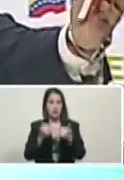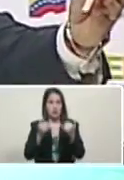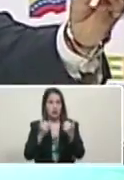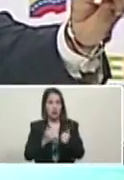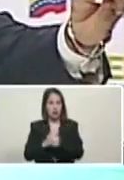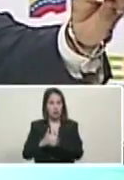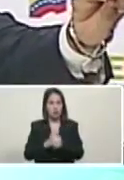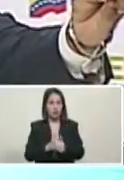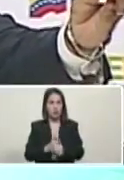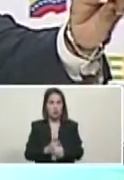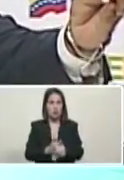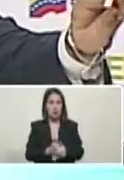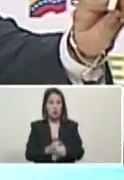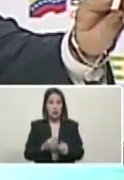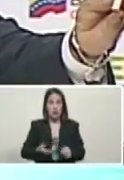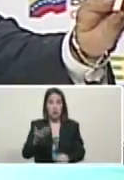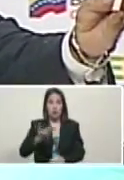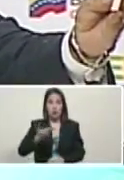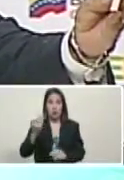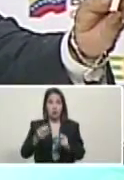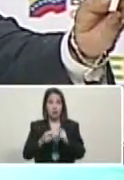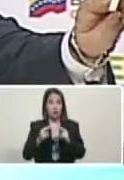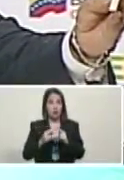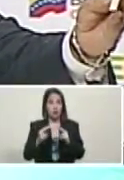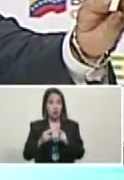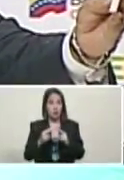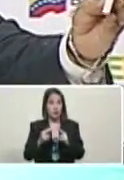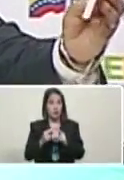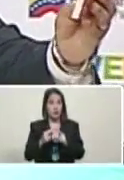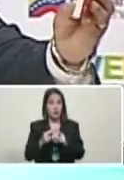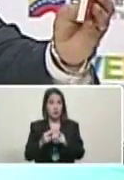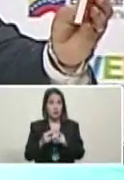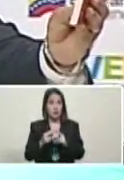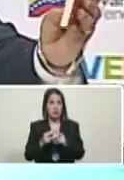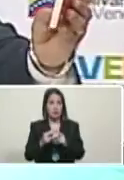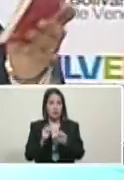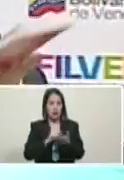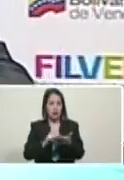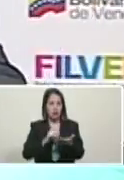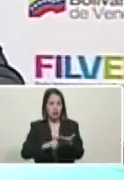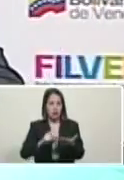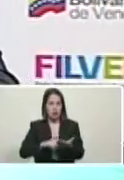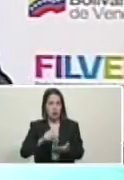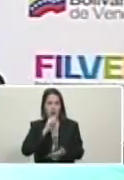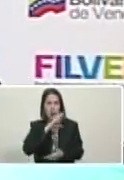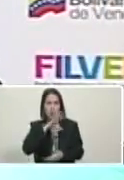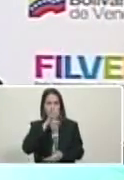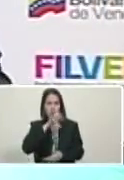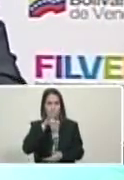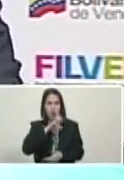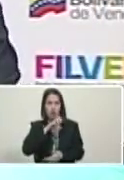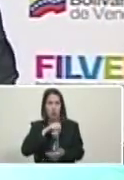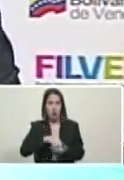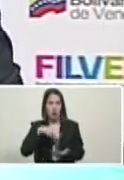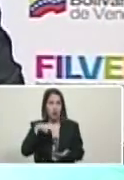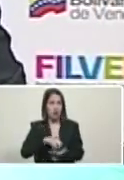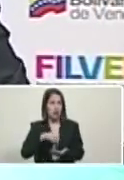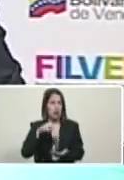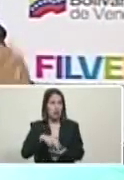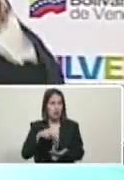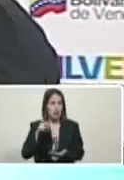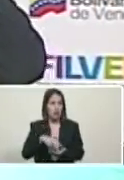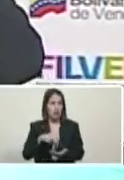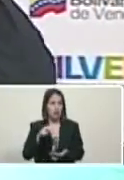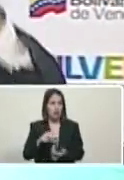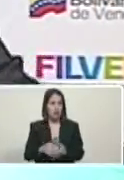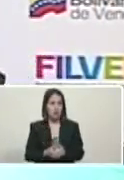importante conocer de la editorial El Perro y la Rana todos los trabajos sobre cómo evoluciona la política